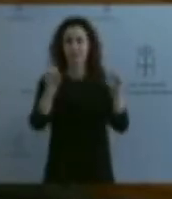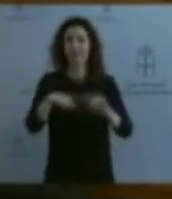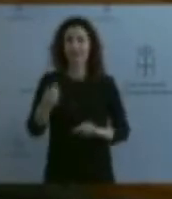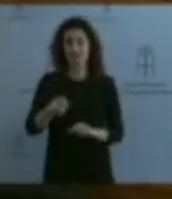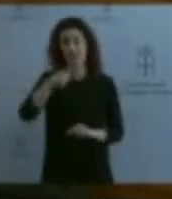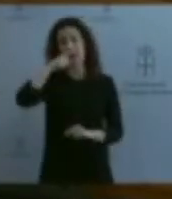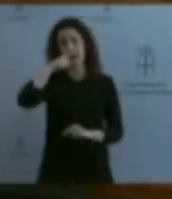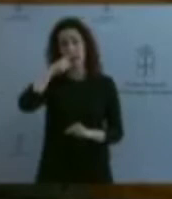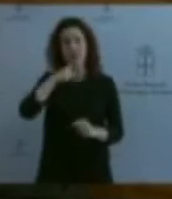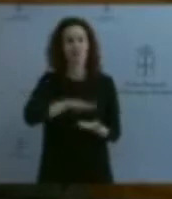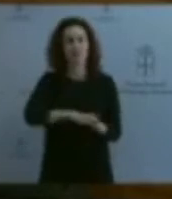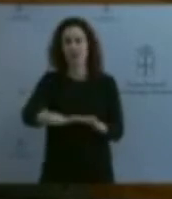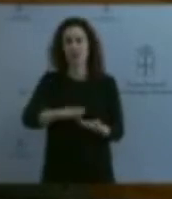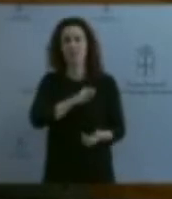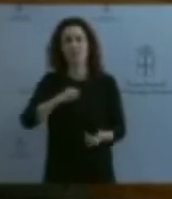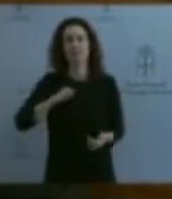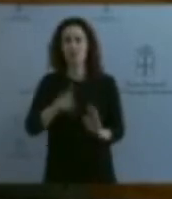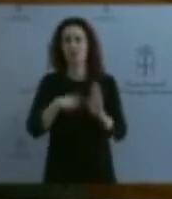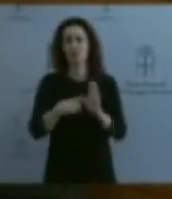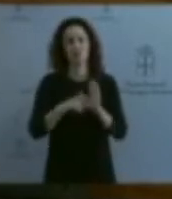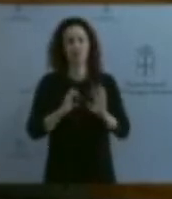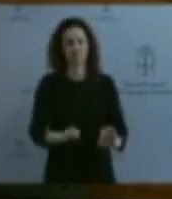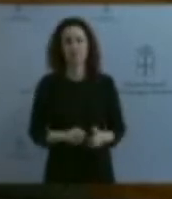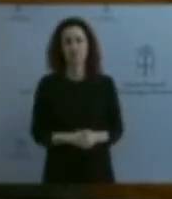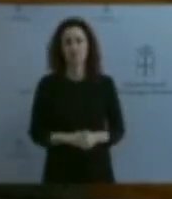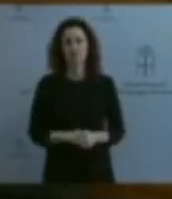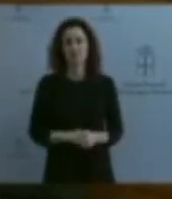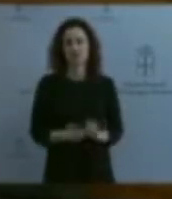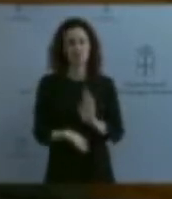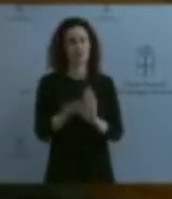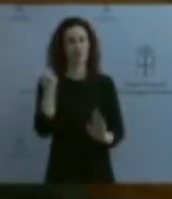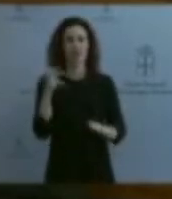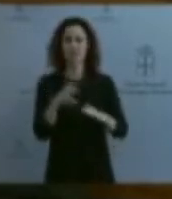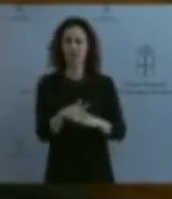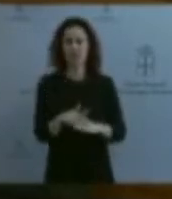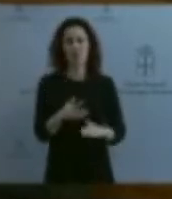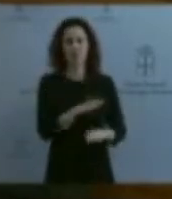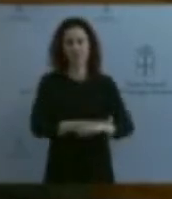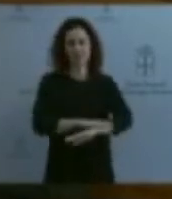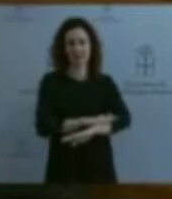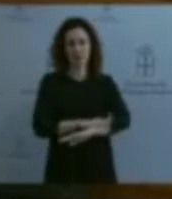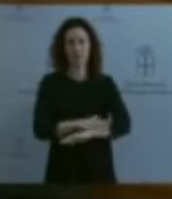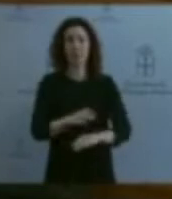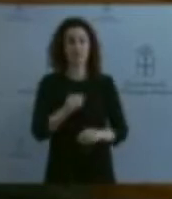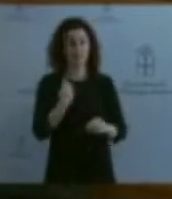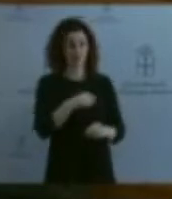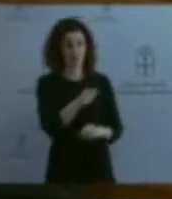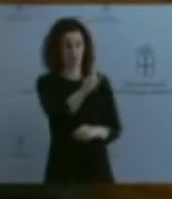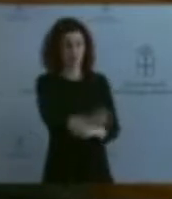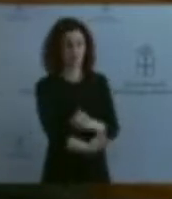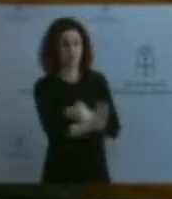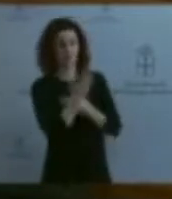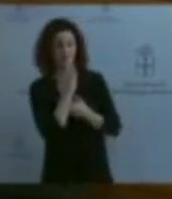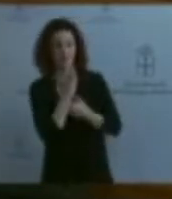mayoría, eso es evidente. Nosotros ahí lo que le puedo decir al planteamiento que usted hace, en cuanto a que es verdad que la Unión Europea ahora